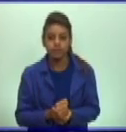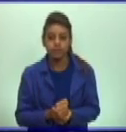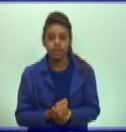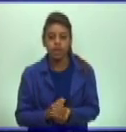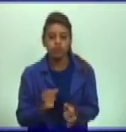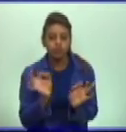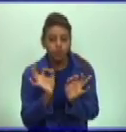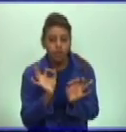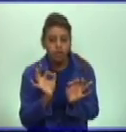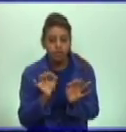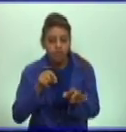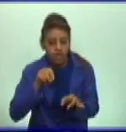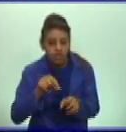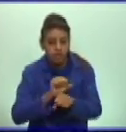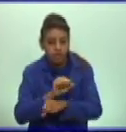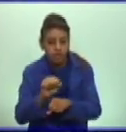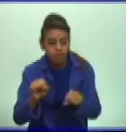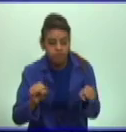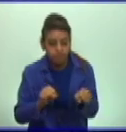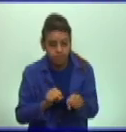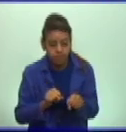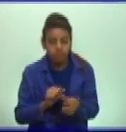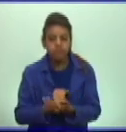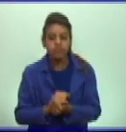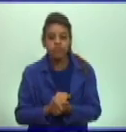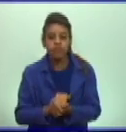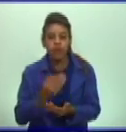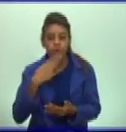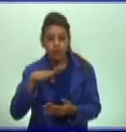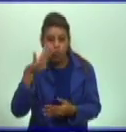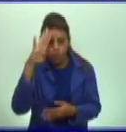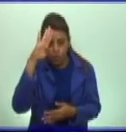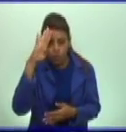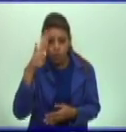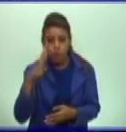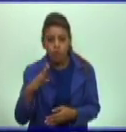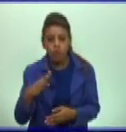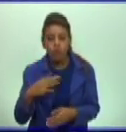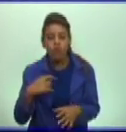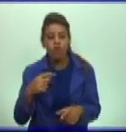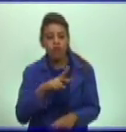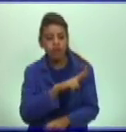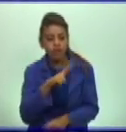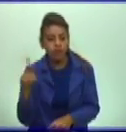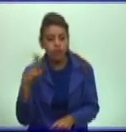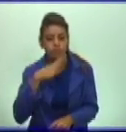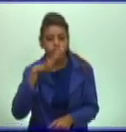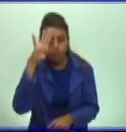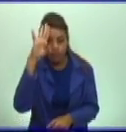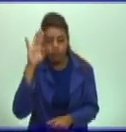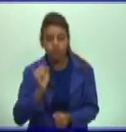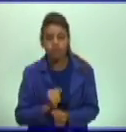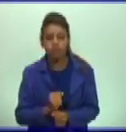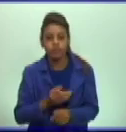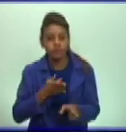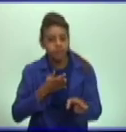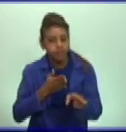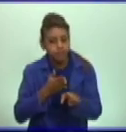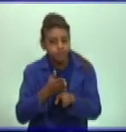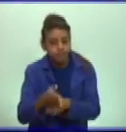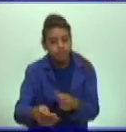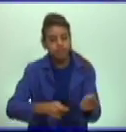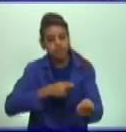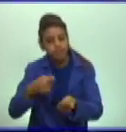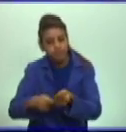aún en esas circunstancias, Cuba y la revolución cubana seguirían